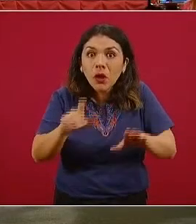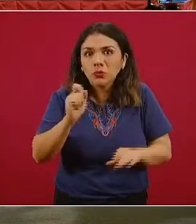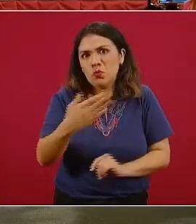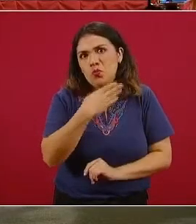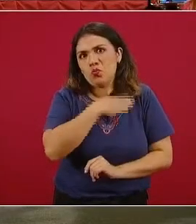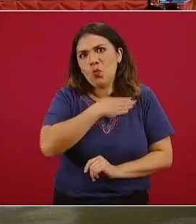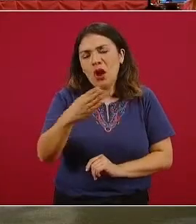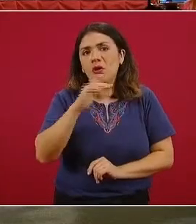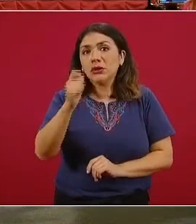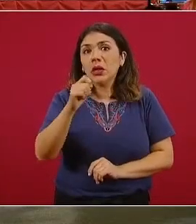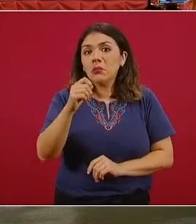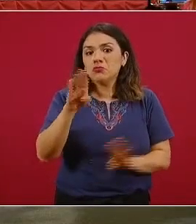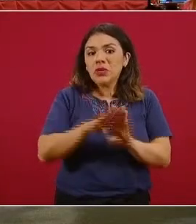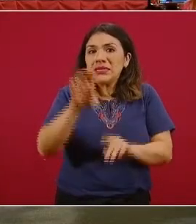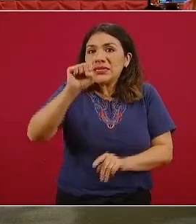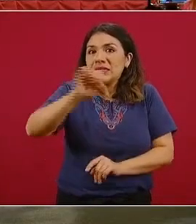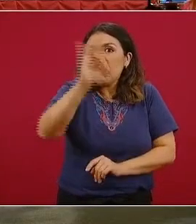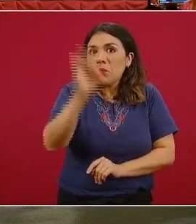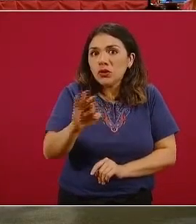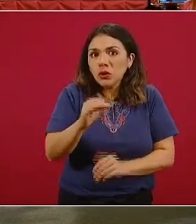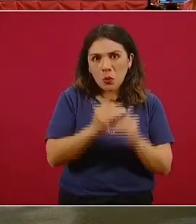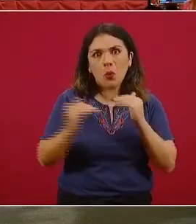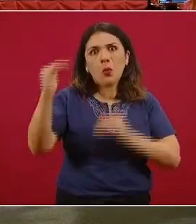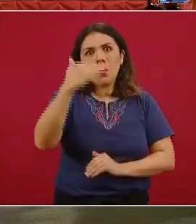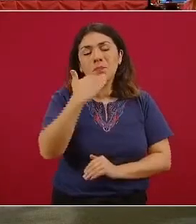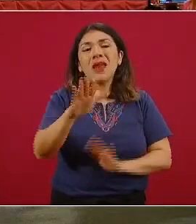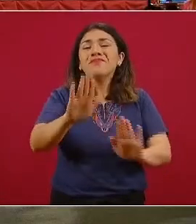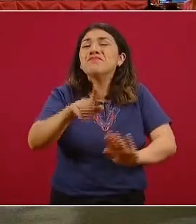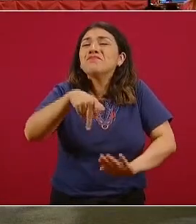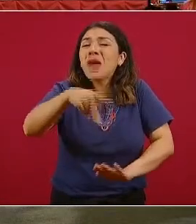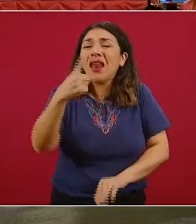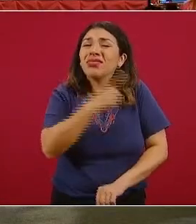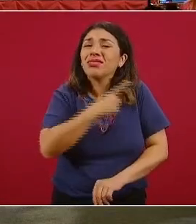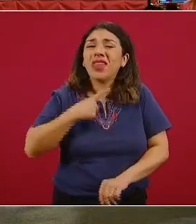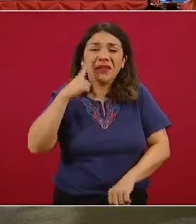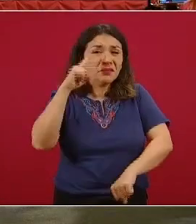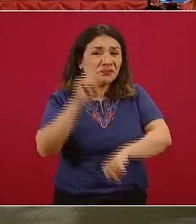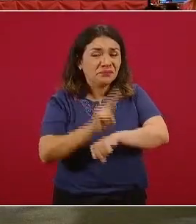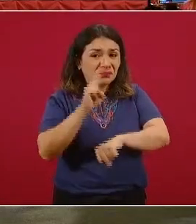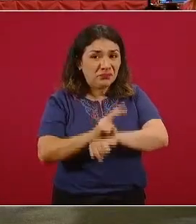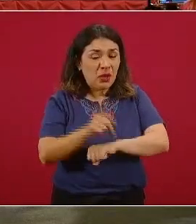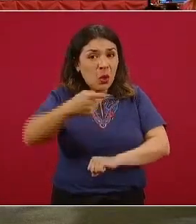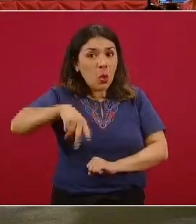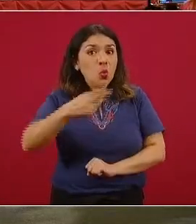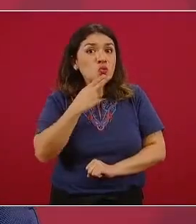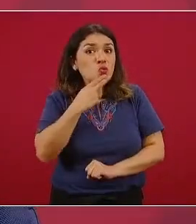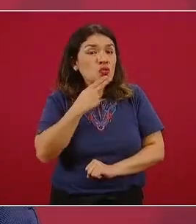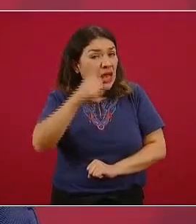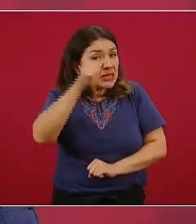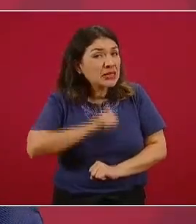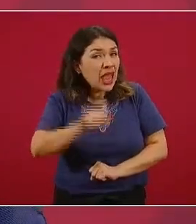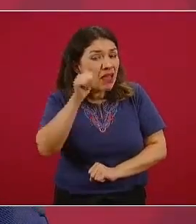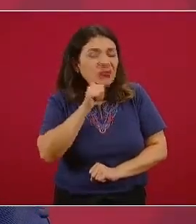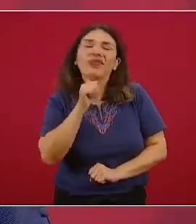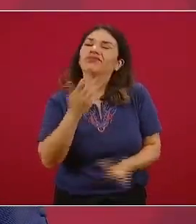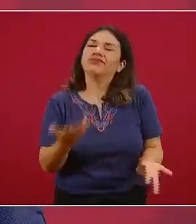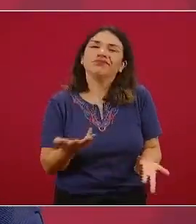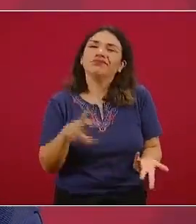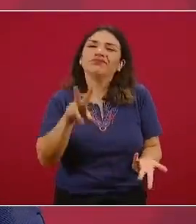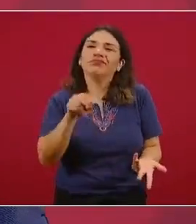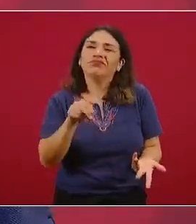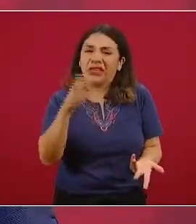de la mitad. Sin embargo, tenemos que tomar en cuenta que no lo usan siempre. Eso es algo que sabemos.